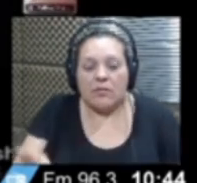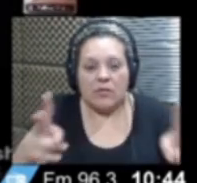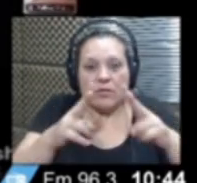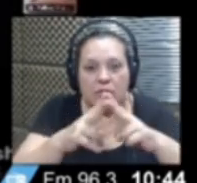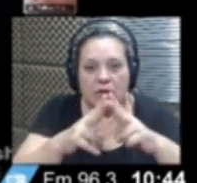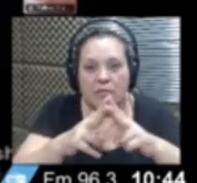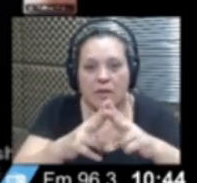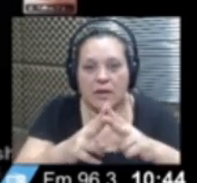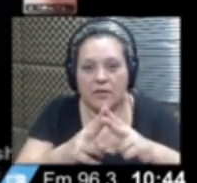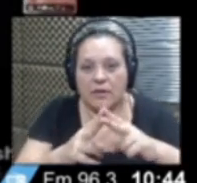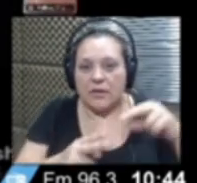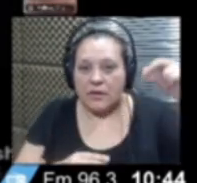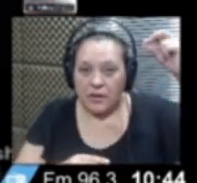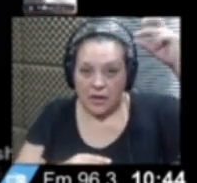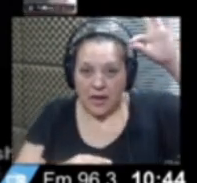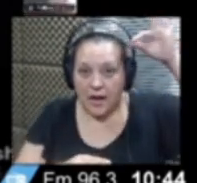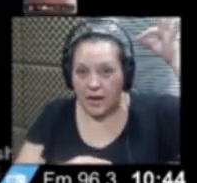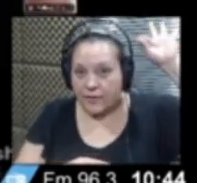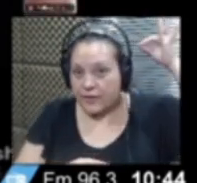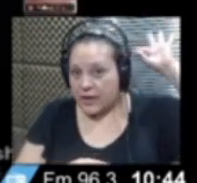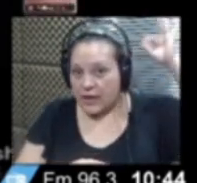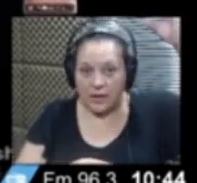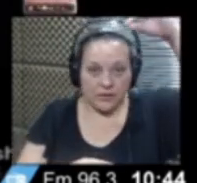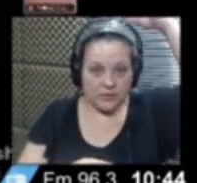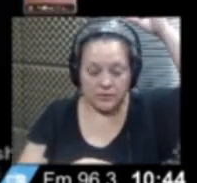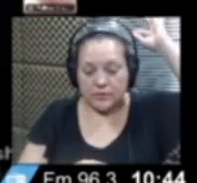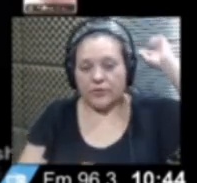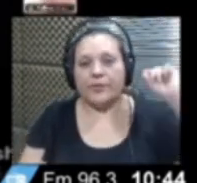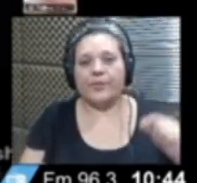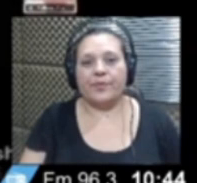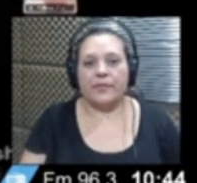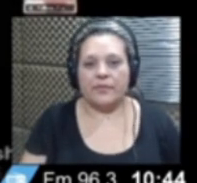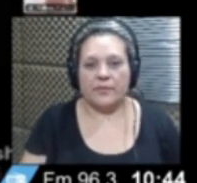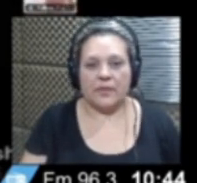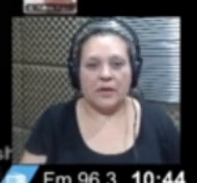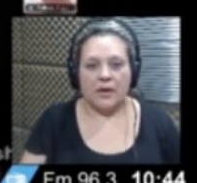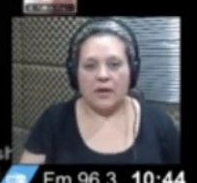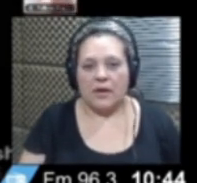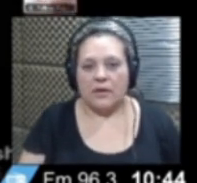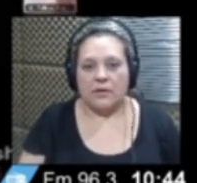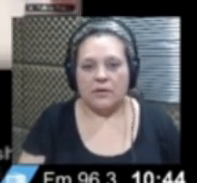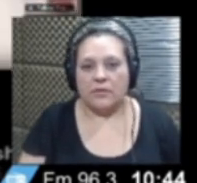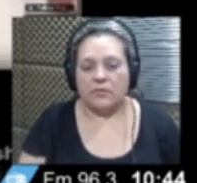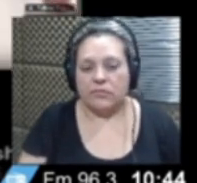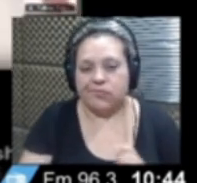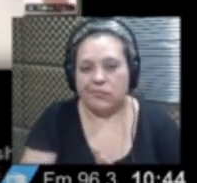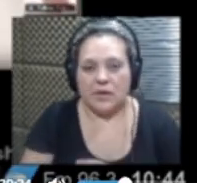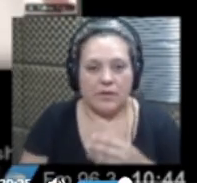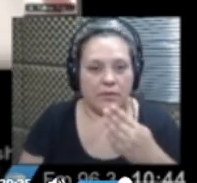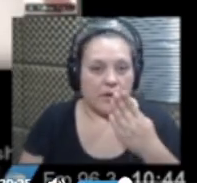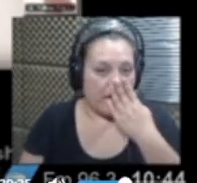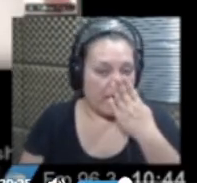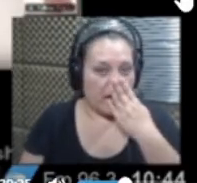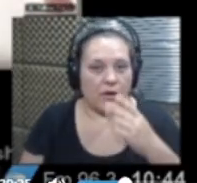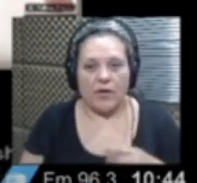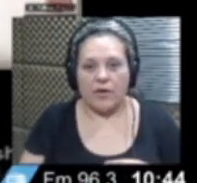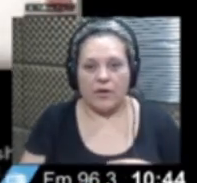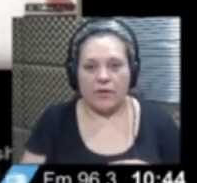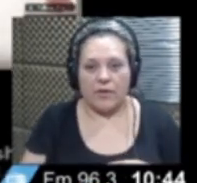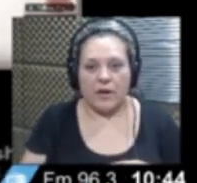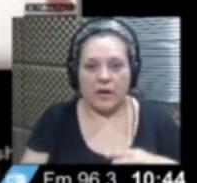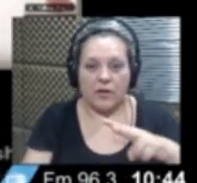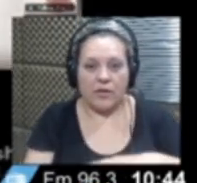están en todas las provincias, de Córdoba, Entre Ríos, Corrientes, en la Patagonia, el